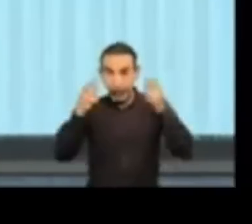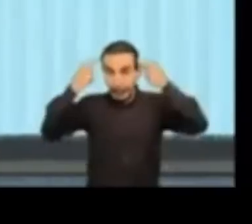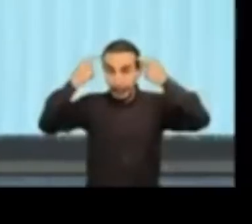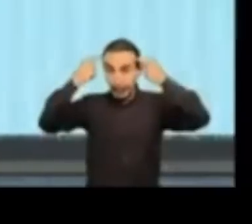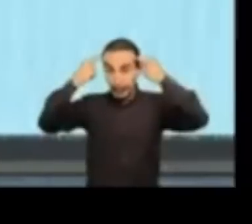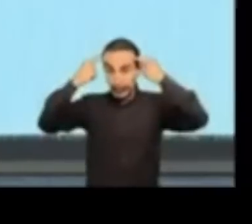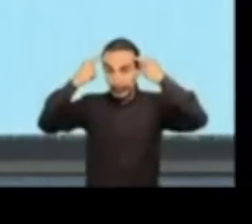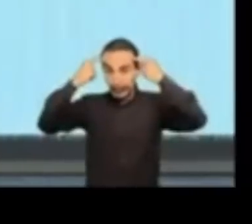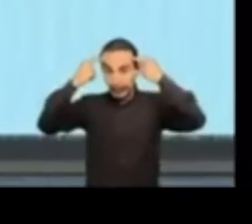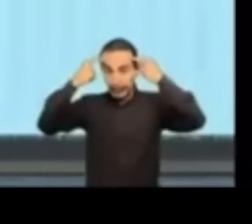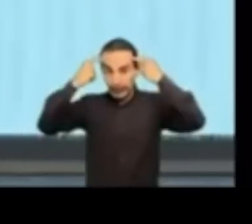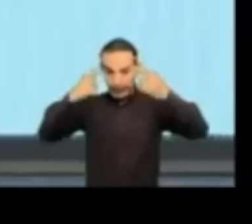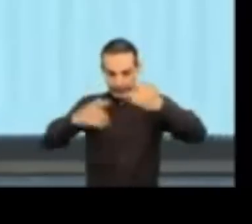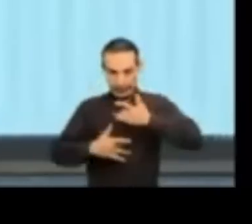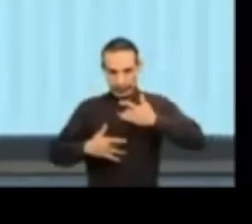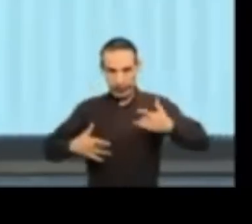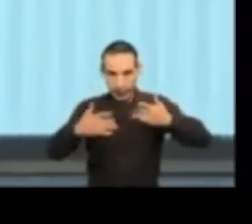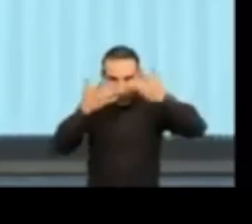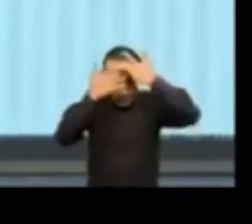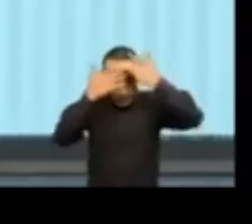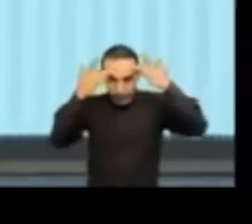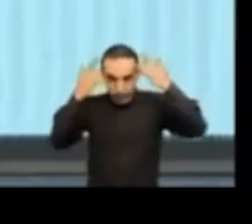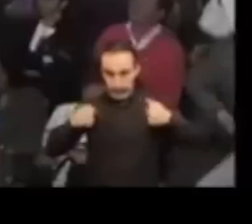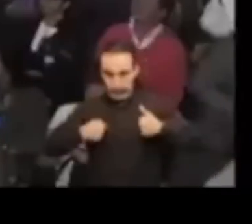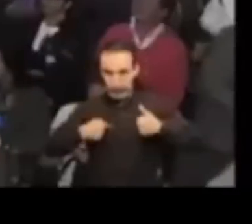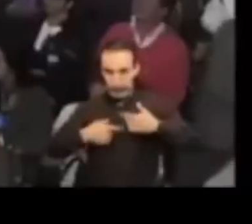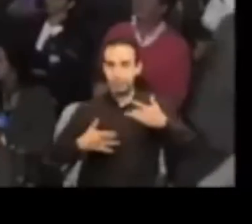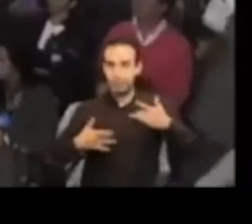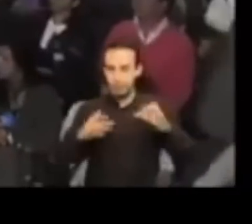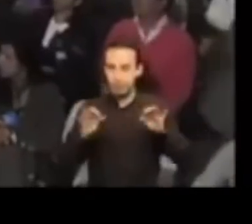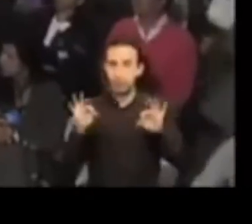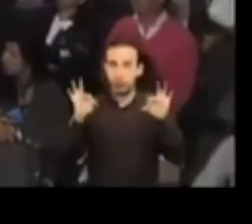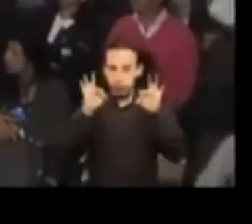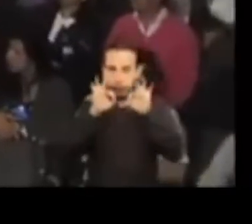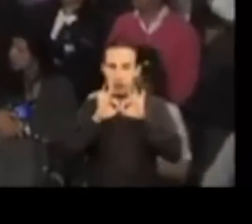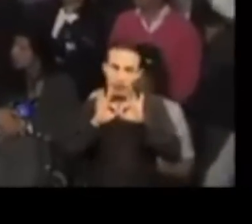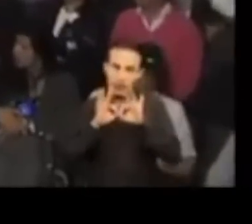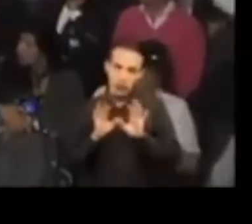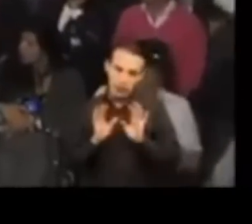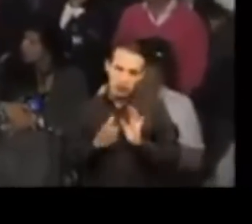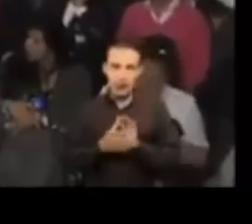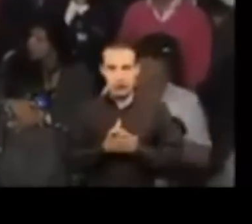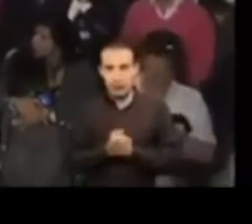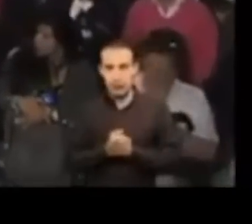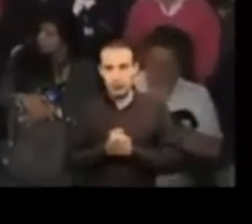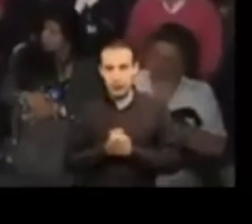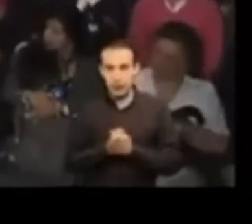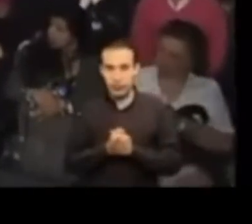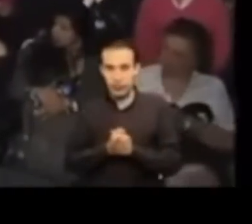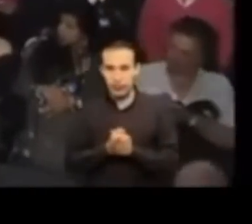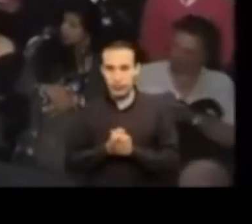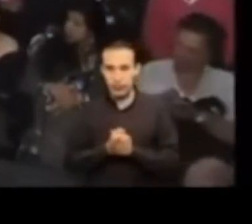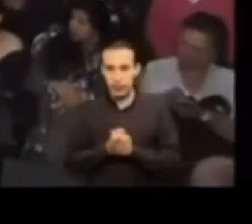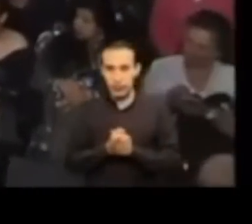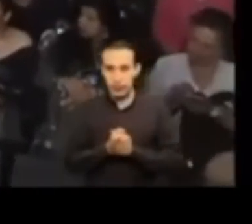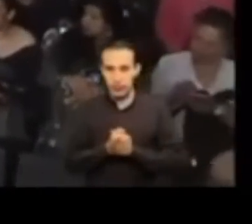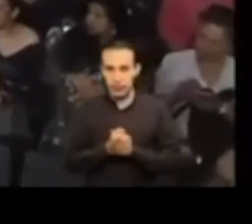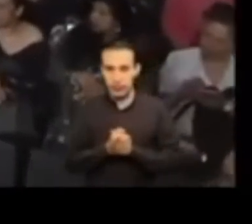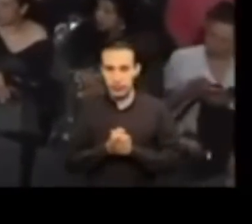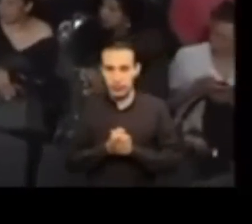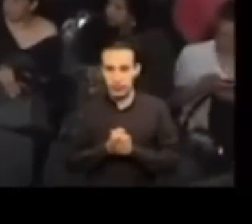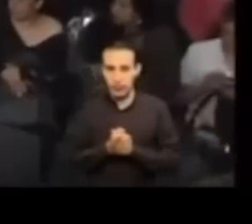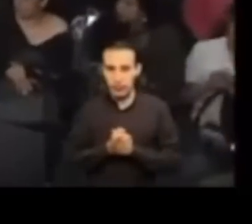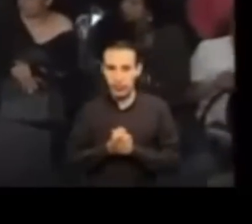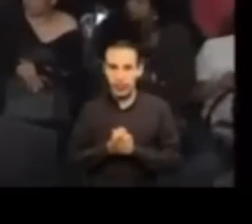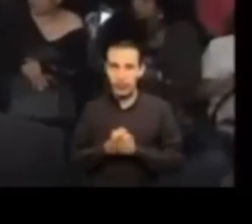Yo he venido siendo... Permítame, pero yo pido respeto, sino también tengo que acudir también a la solidaridad de género